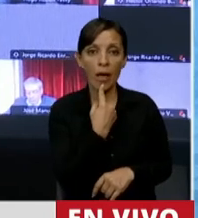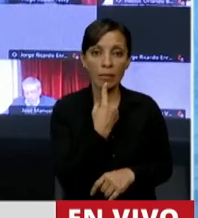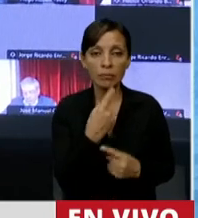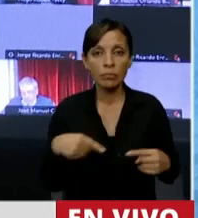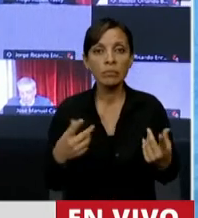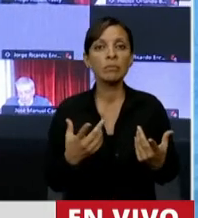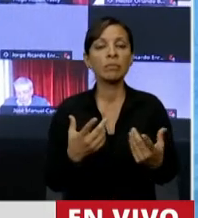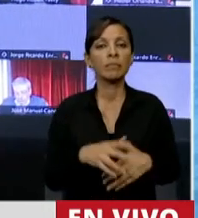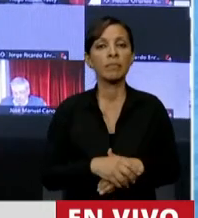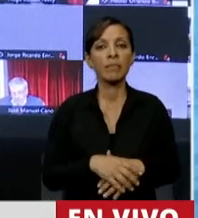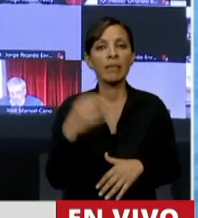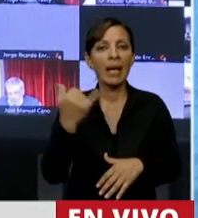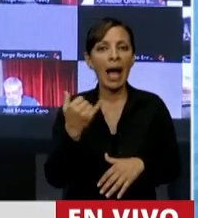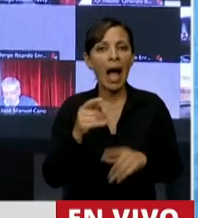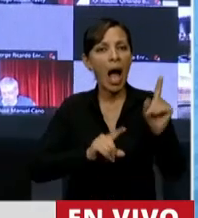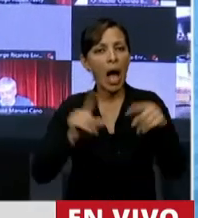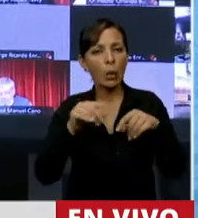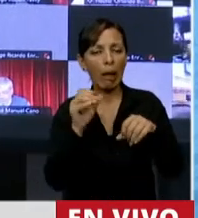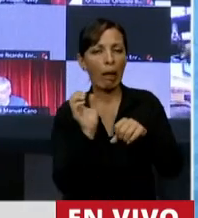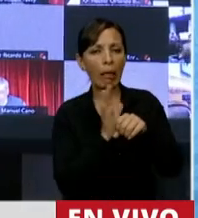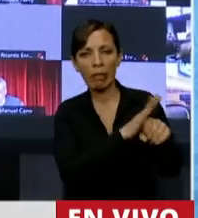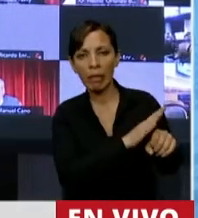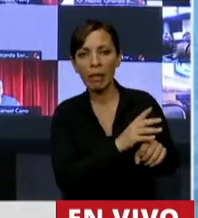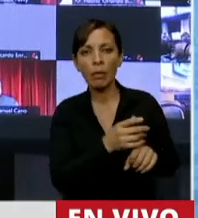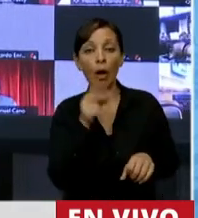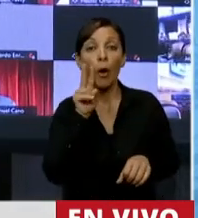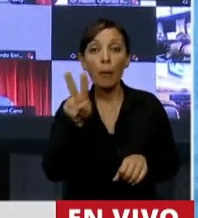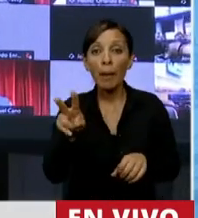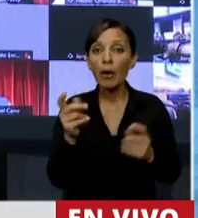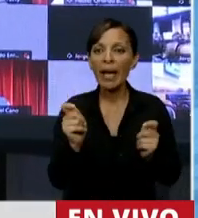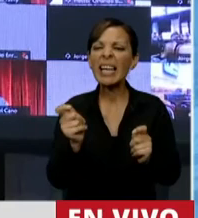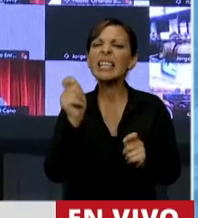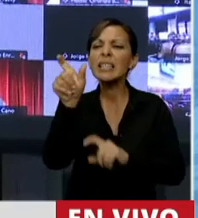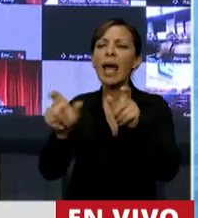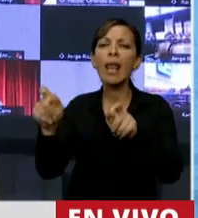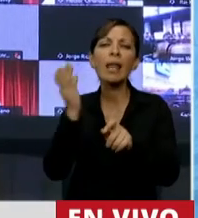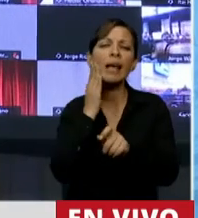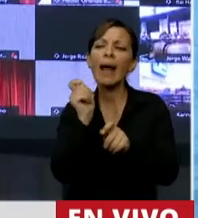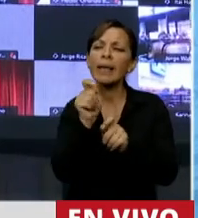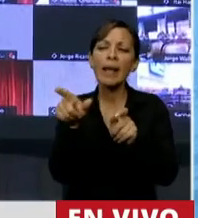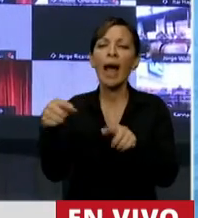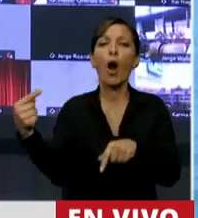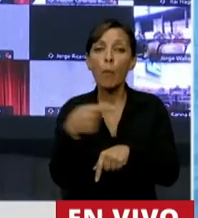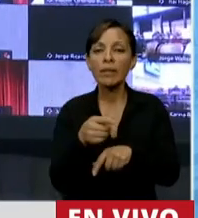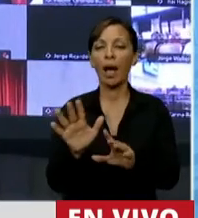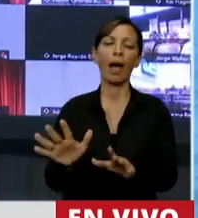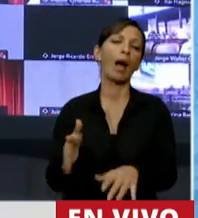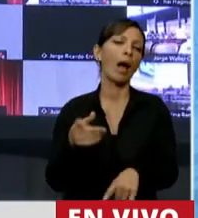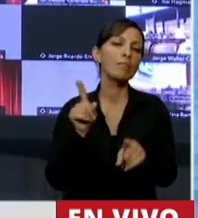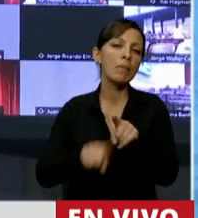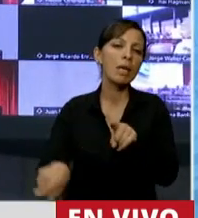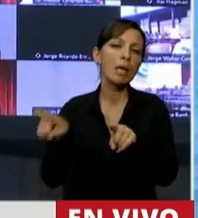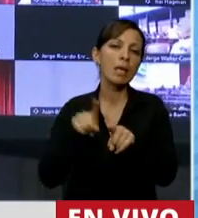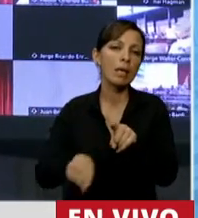resultan absolutamente evadidas cuando vemos quiénes son los que se oponen a este proyecto. Son siempre los